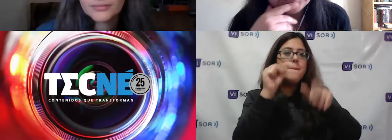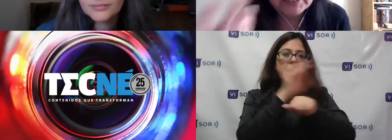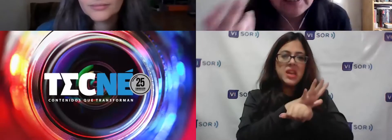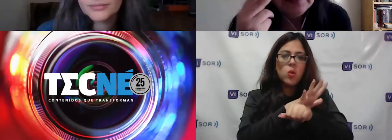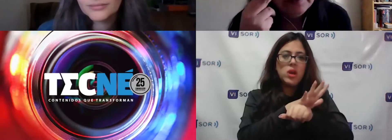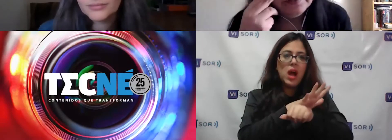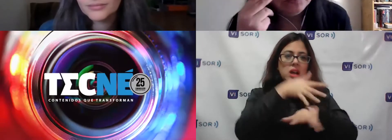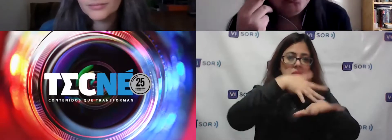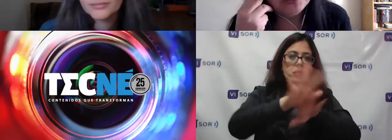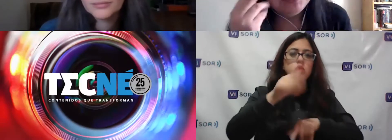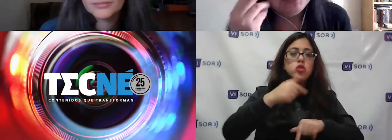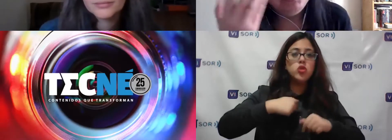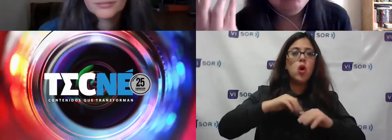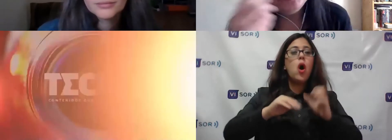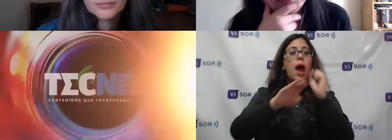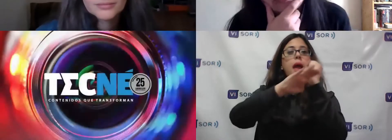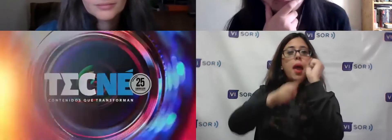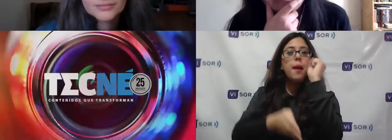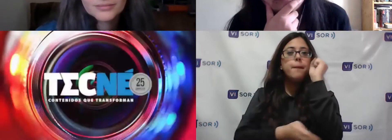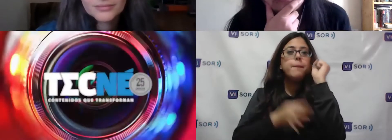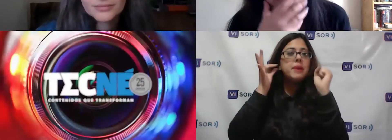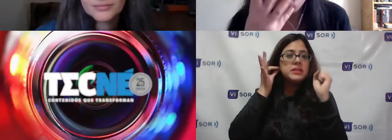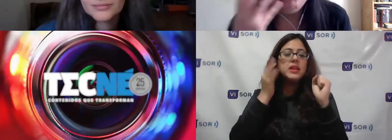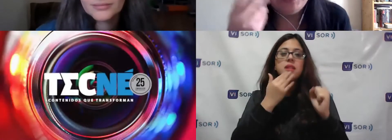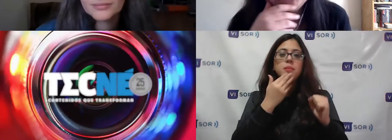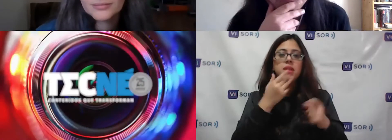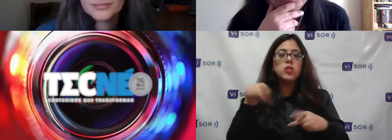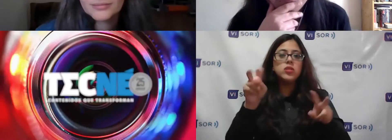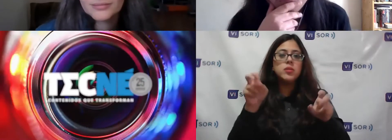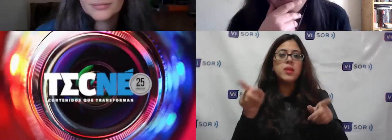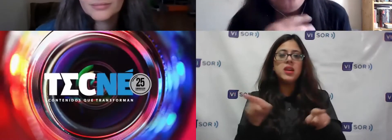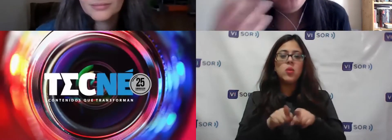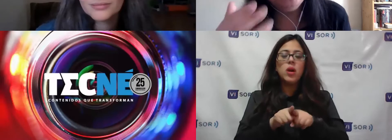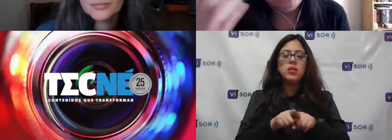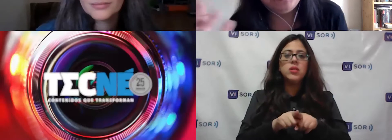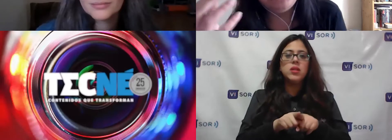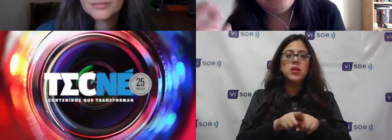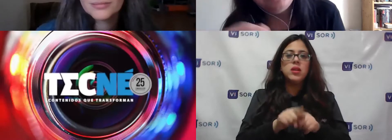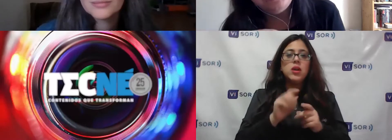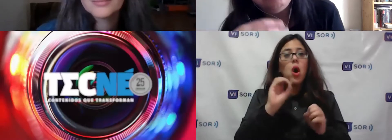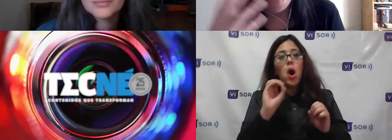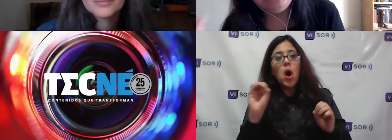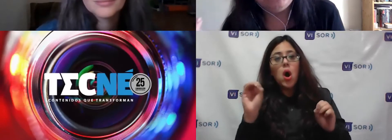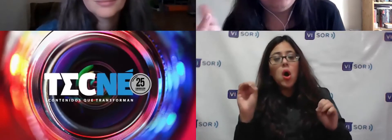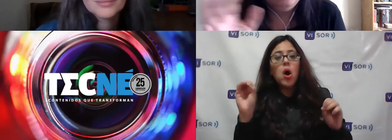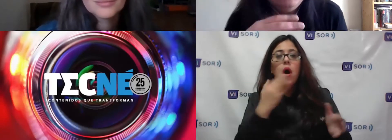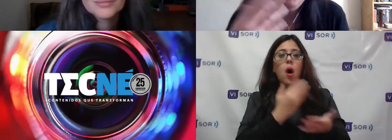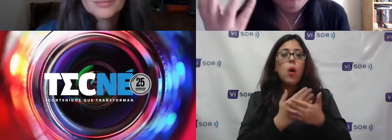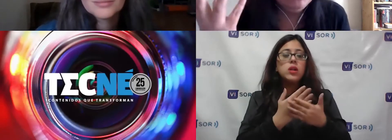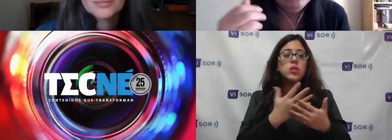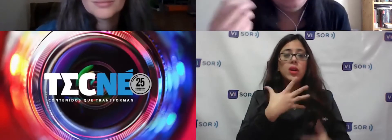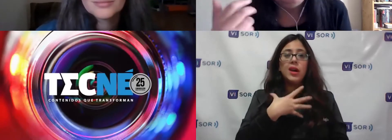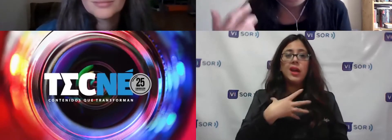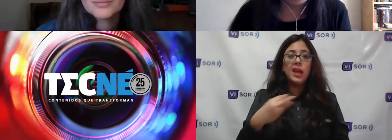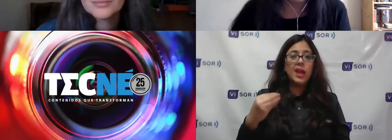embaracé surgió ese típico si quieres como chovinismo clásico de o cuando tenga a mi hija y yo